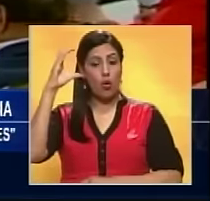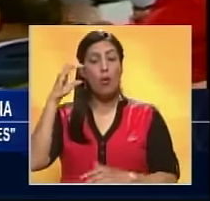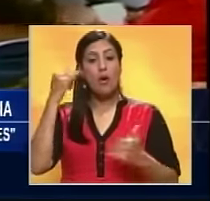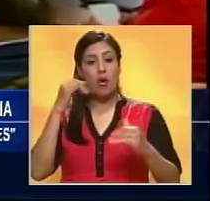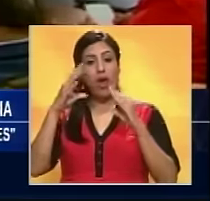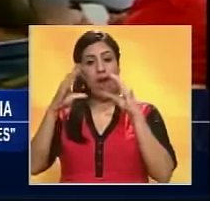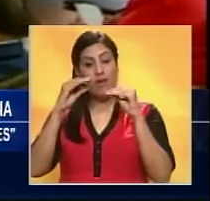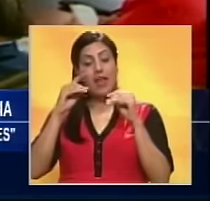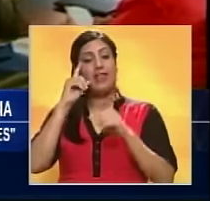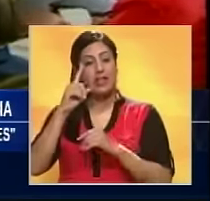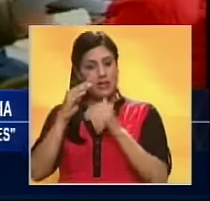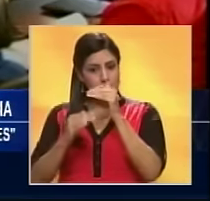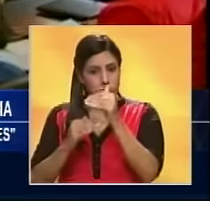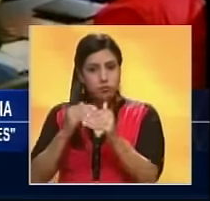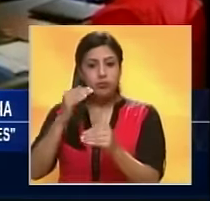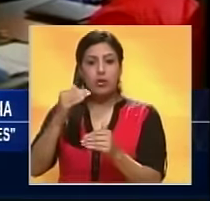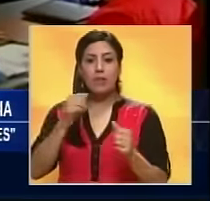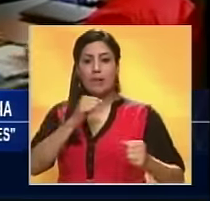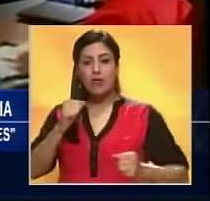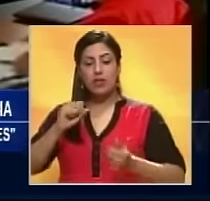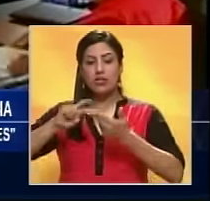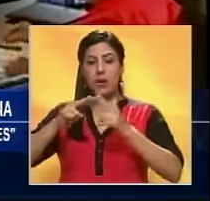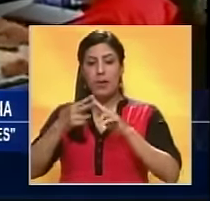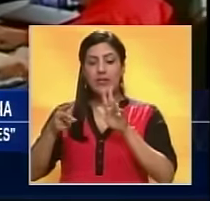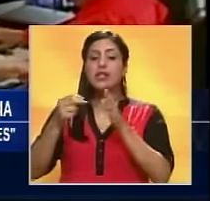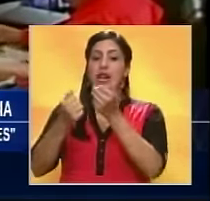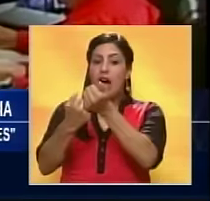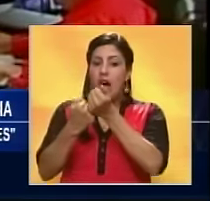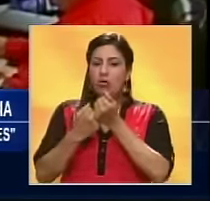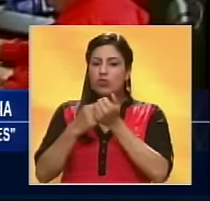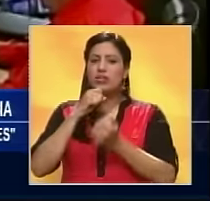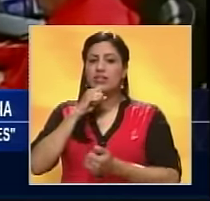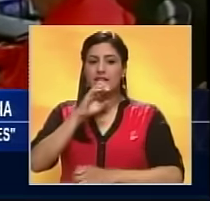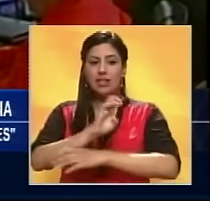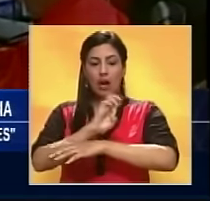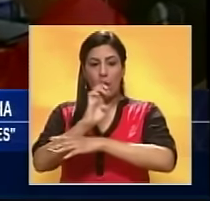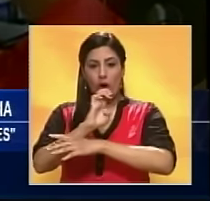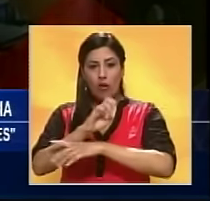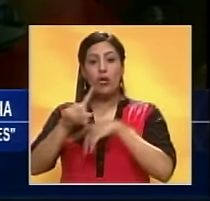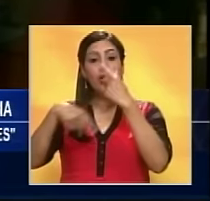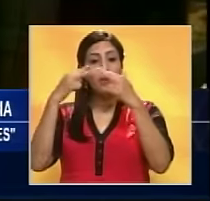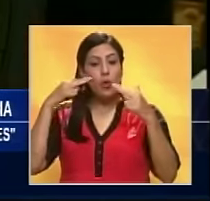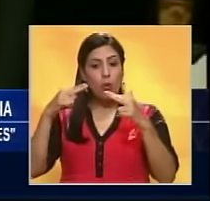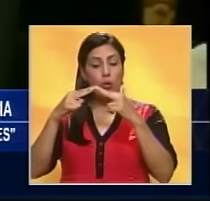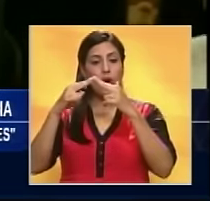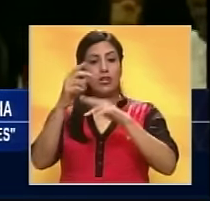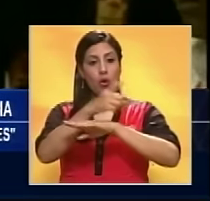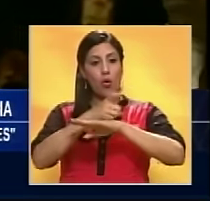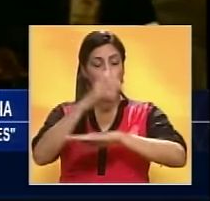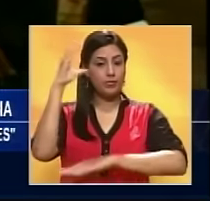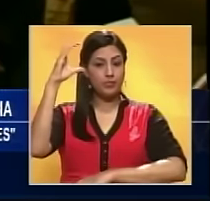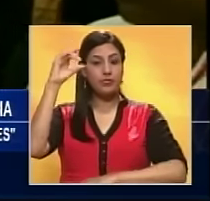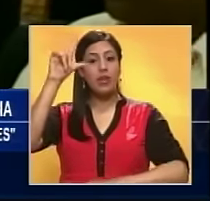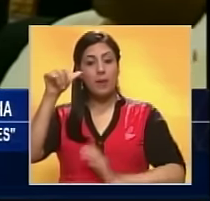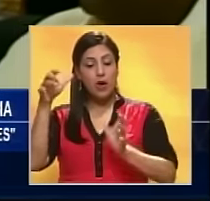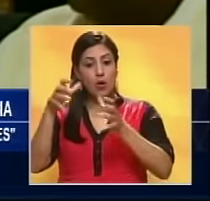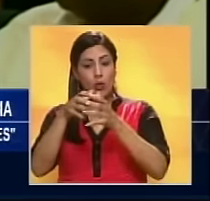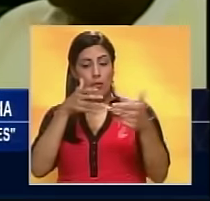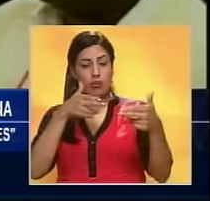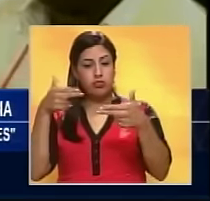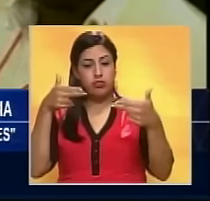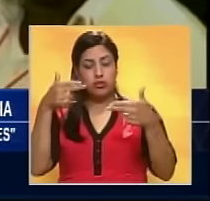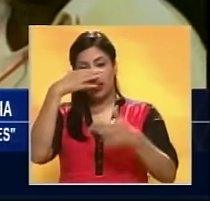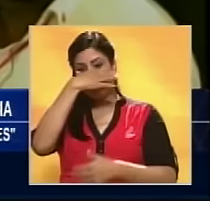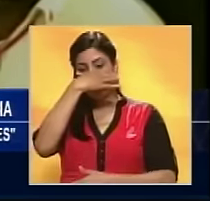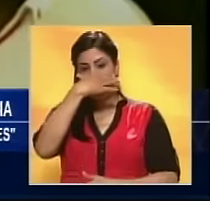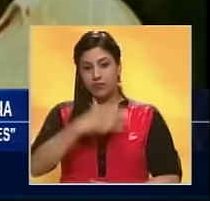las conversaciones sigan avanzando y se concrete la paz con la ayuda de Ecuador, país sede de los próximos encuentros entre el gobierno colombiano y los grupos